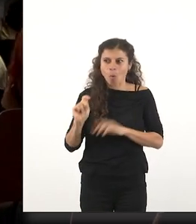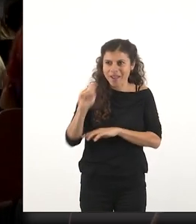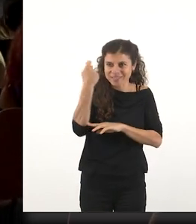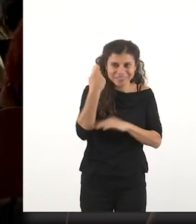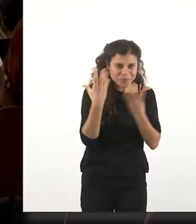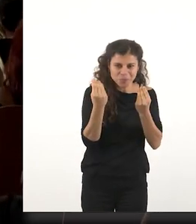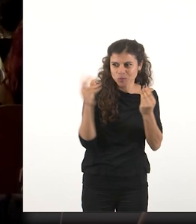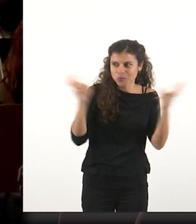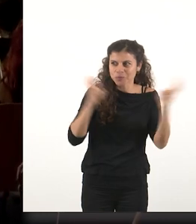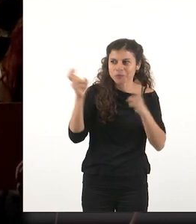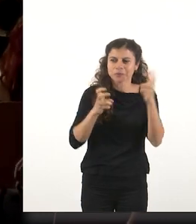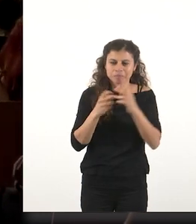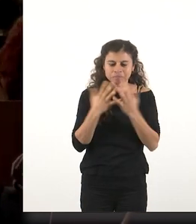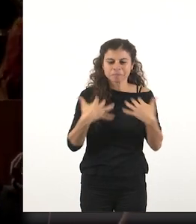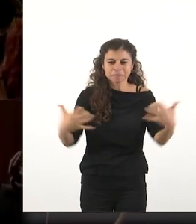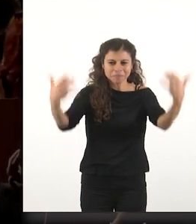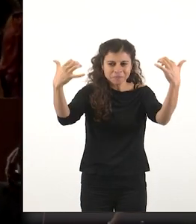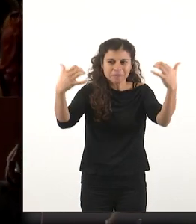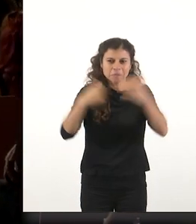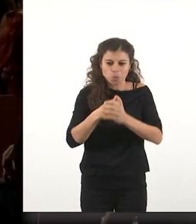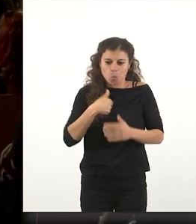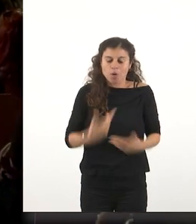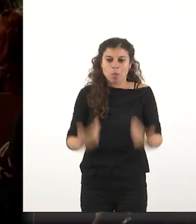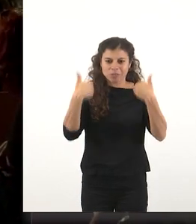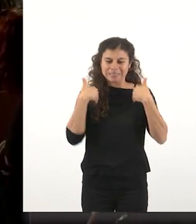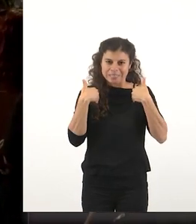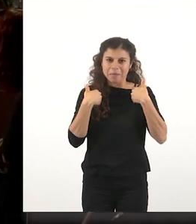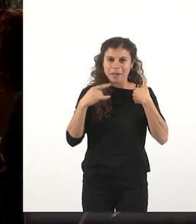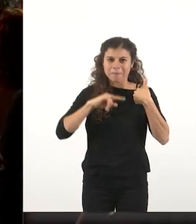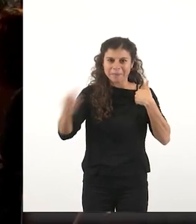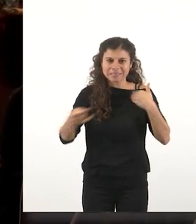gente. Y eso me da a mí más responsabilidad, ¿sabes cómo?